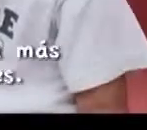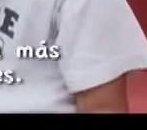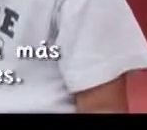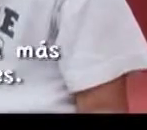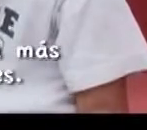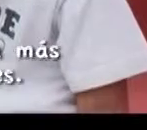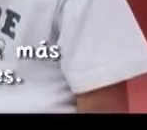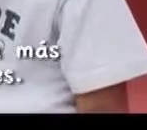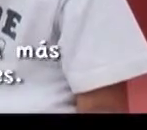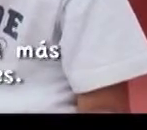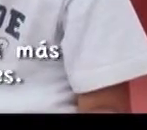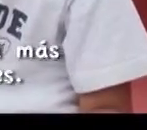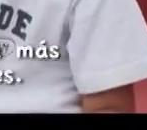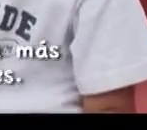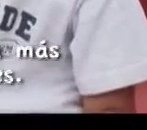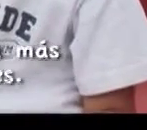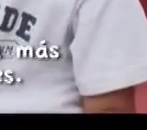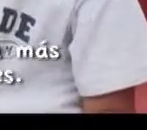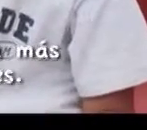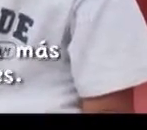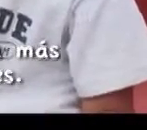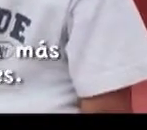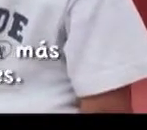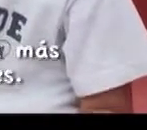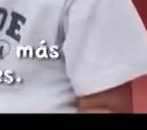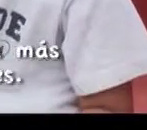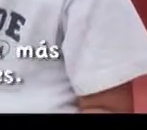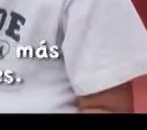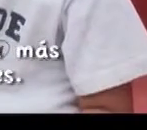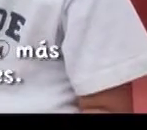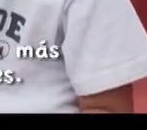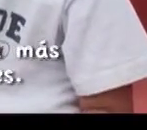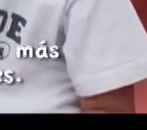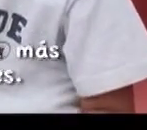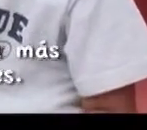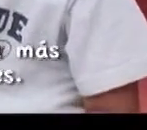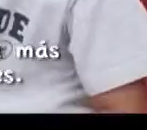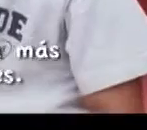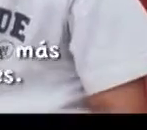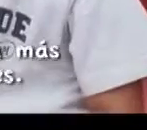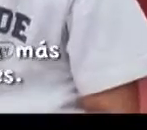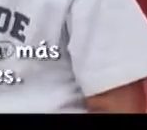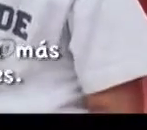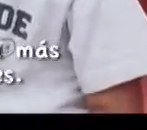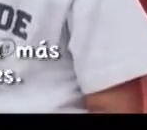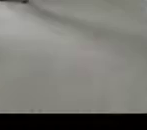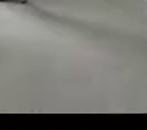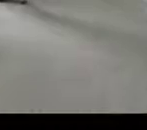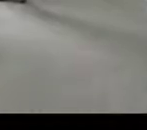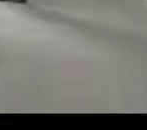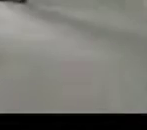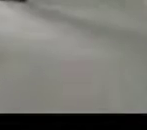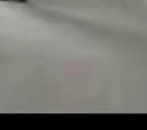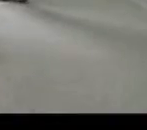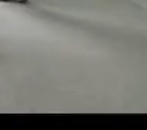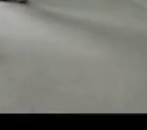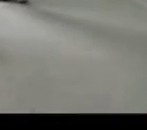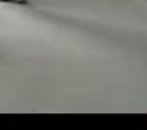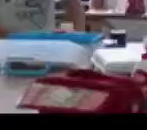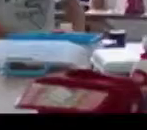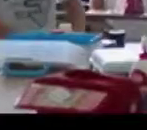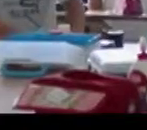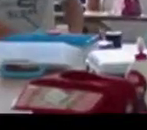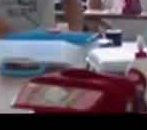A veces no las uso porque me gusta más estar sin bastones que con bastones.